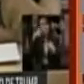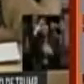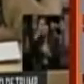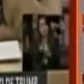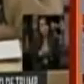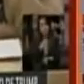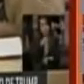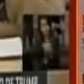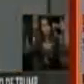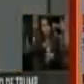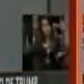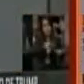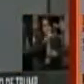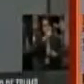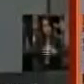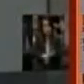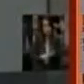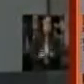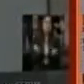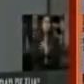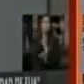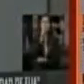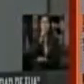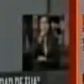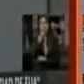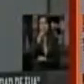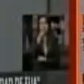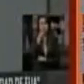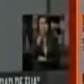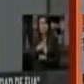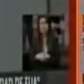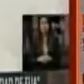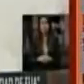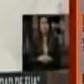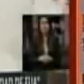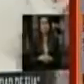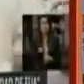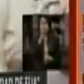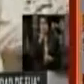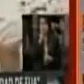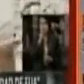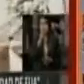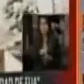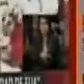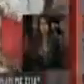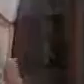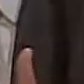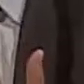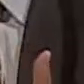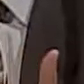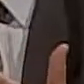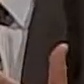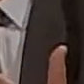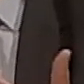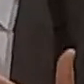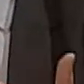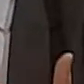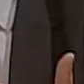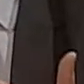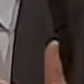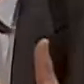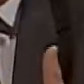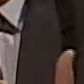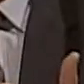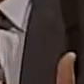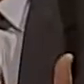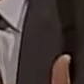nos pasó a nosotros con George Bush, ha limitado aquí el concepto de familia. Los abuelos no son